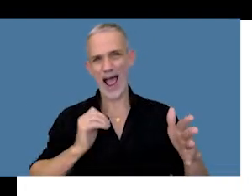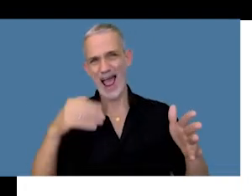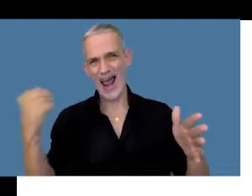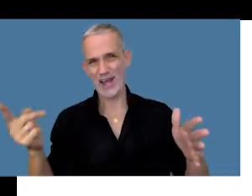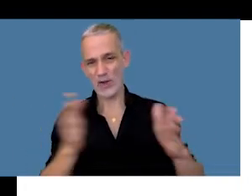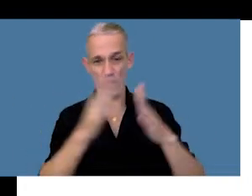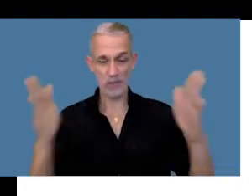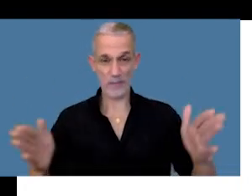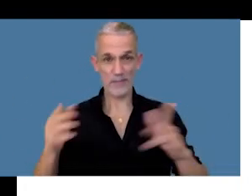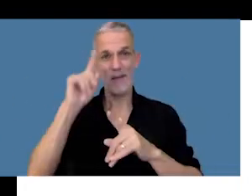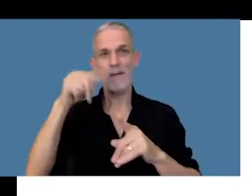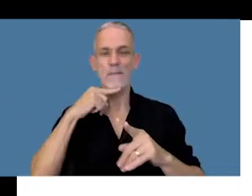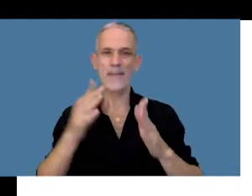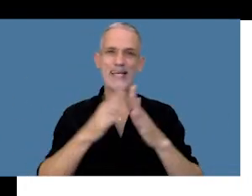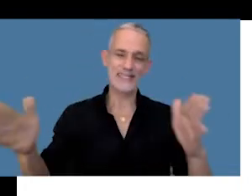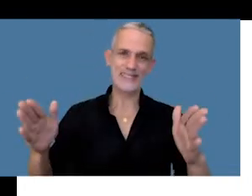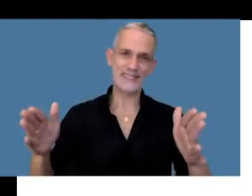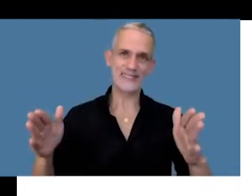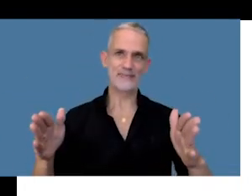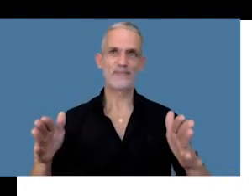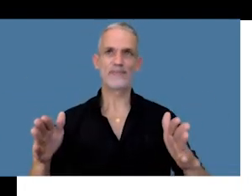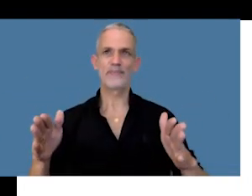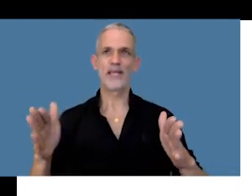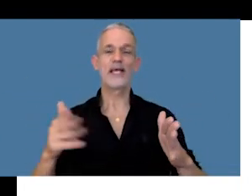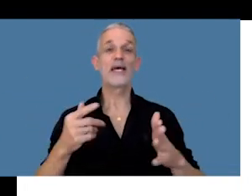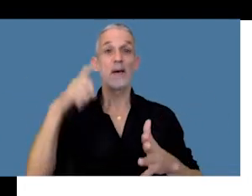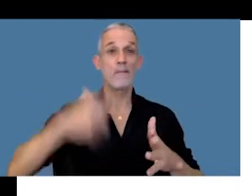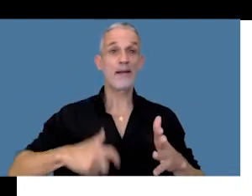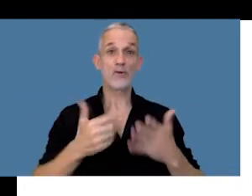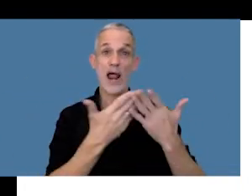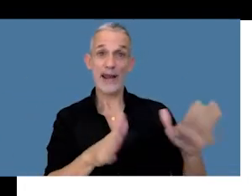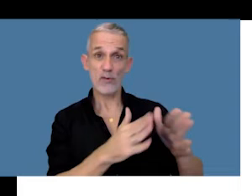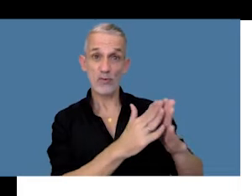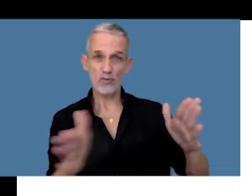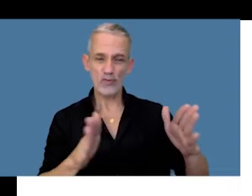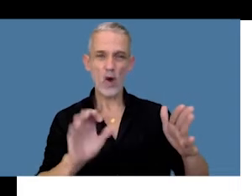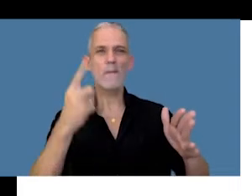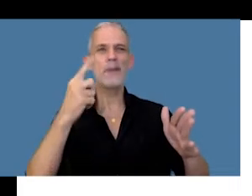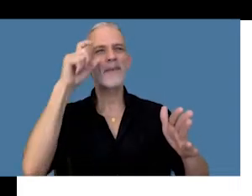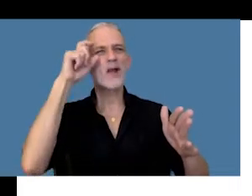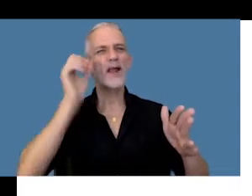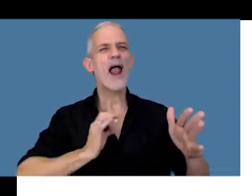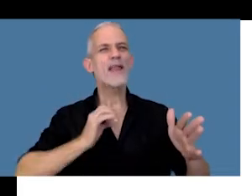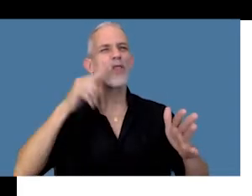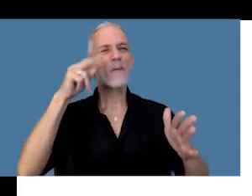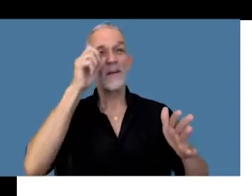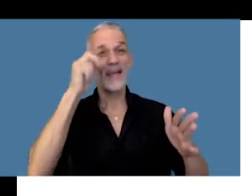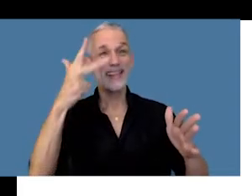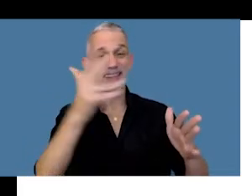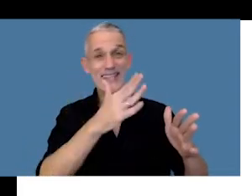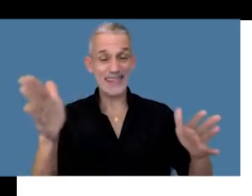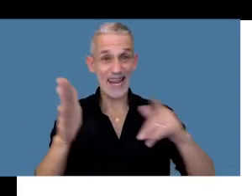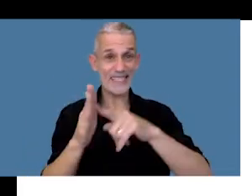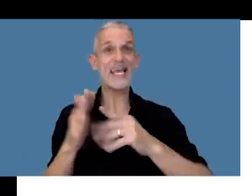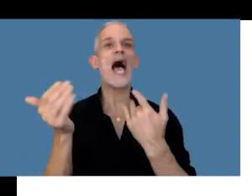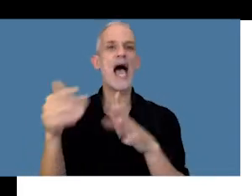del primer mes del ejercicio, mejor dicho, si el contribuyente renunció y a partir del 1 de enero de 2023 se va a